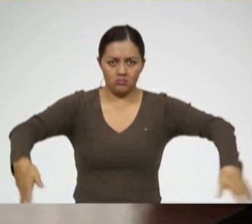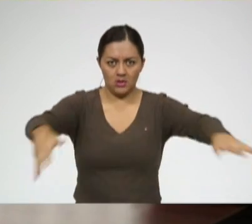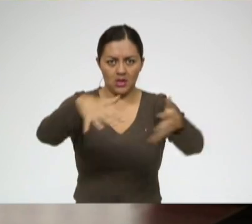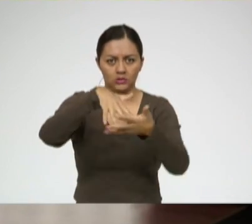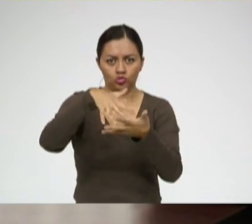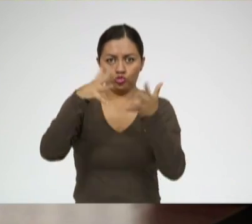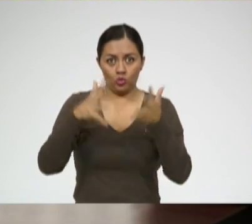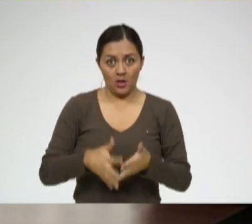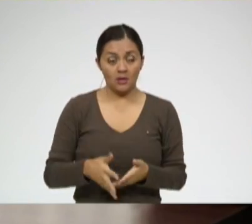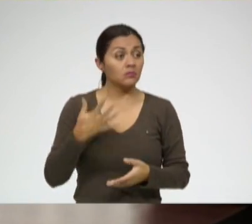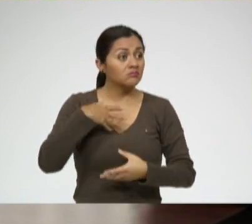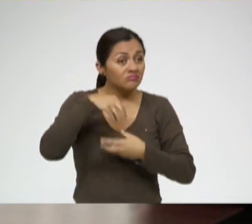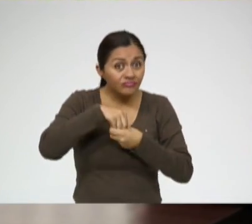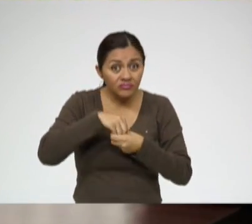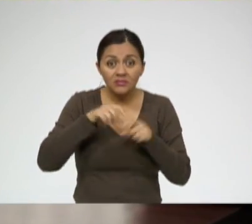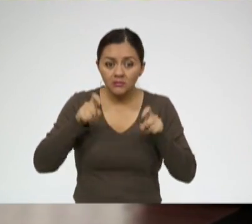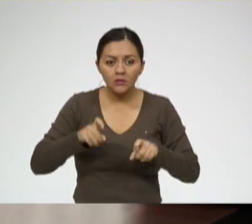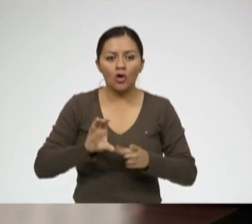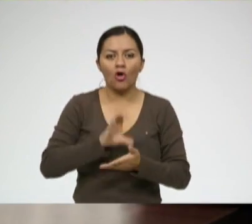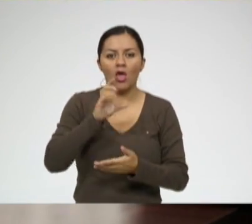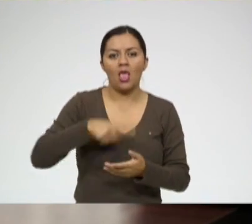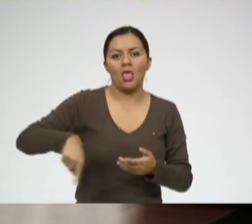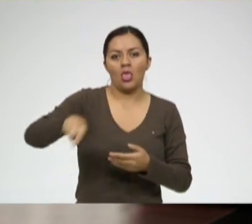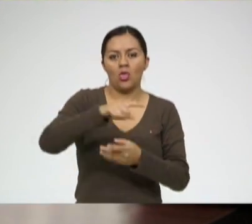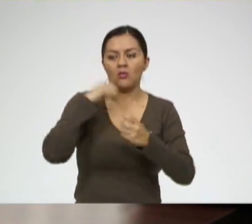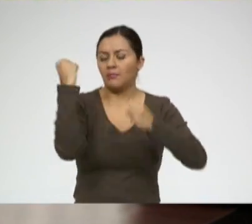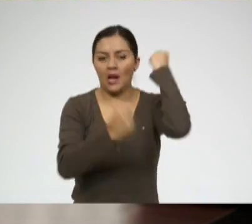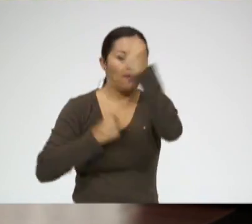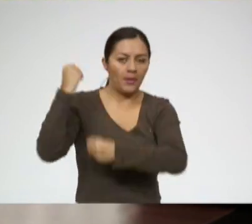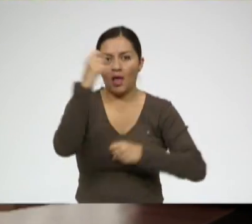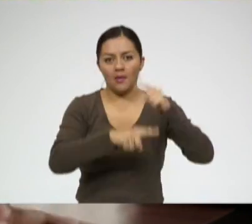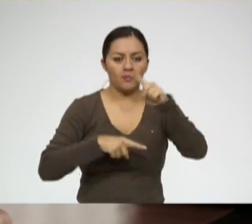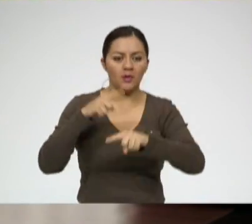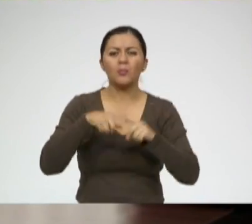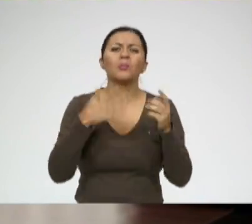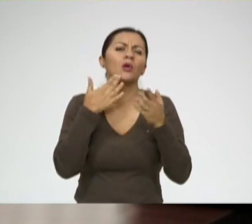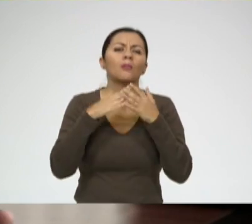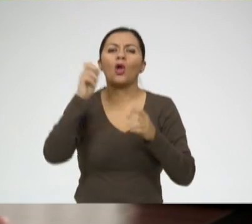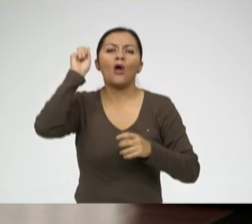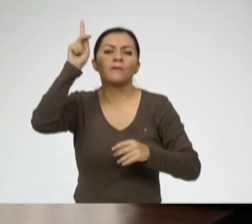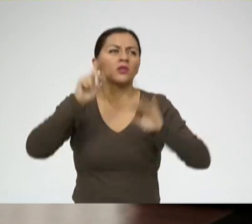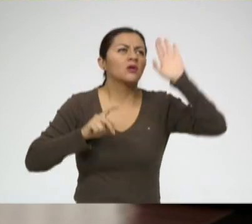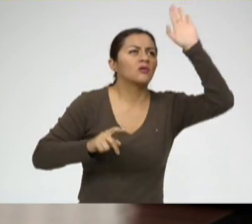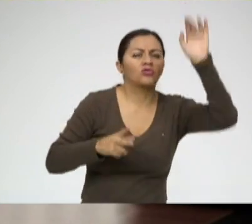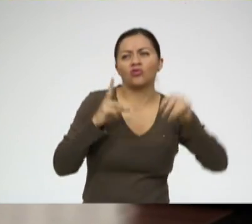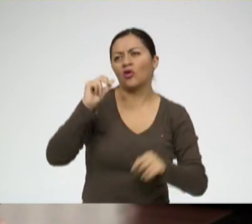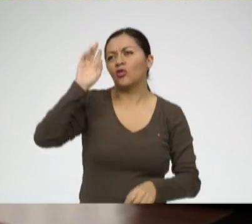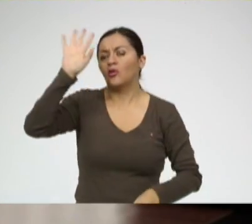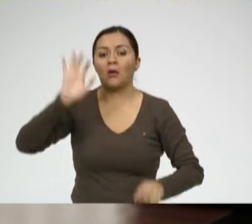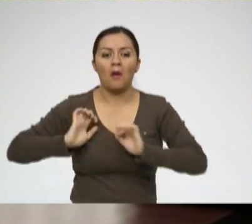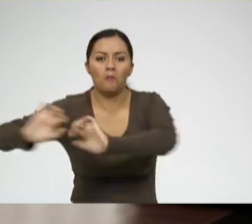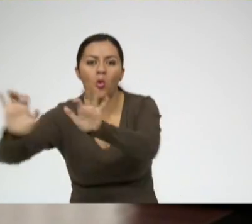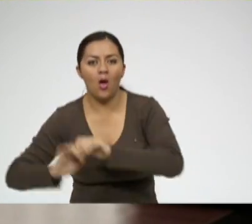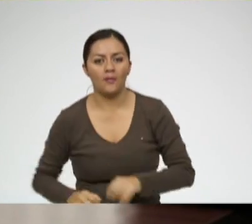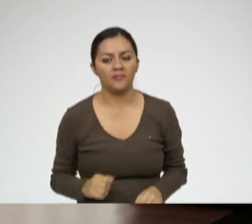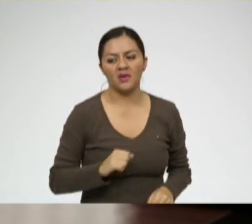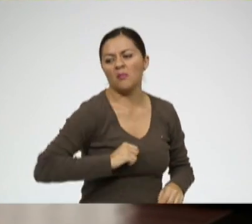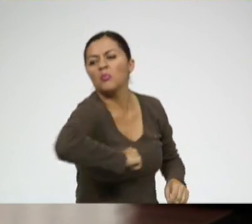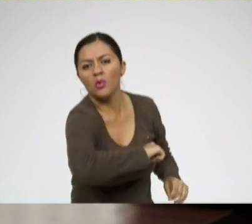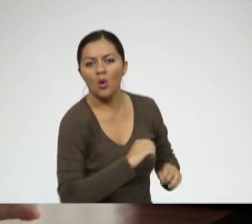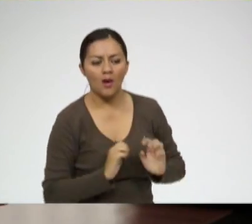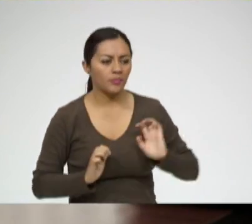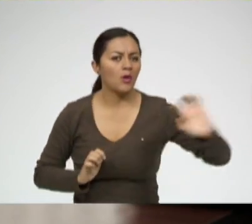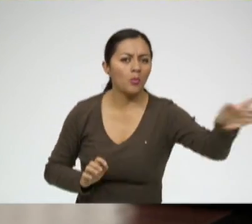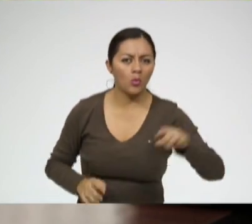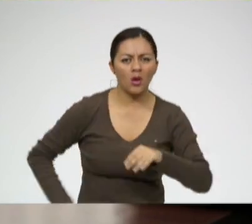y aplican eso aquí en el colegio entre sus compañeros. Cuando tienen diferencias de opinión, empiezan con empujones y luego empiezan